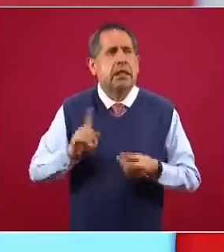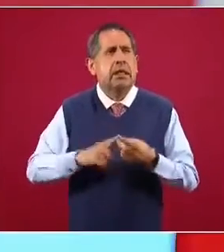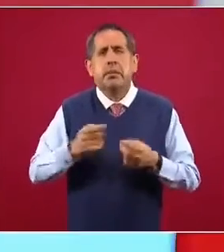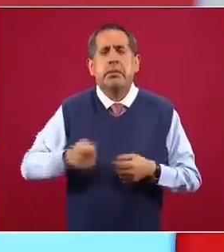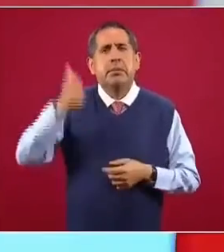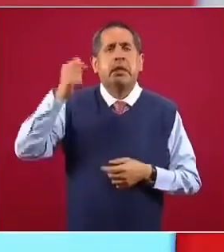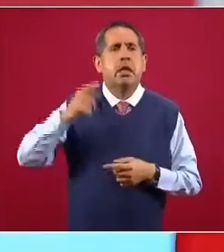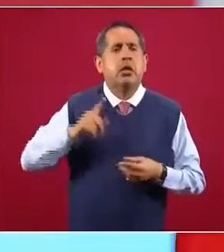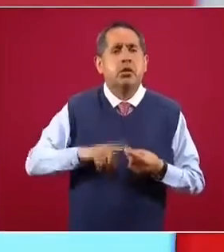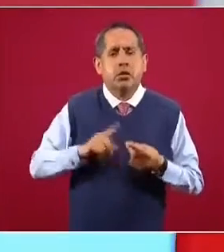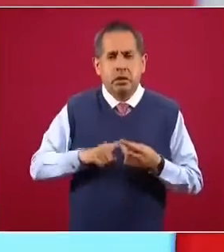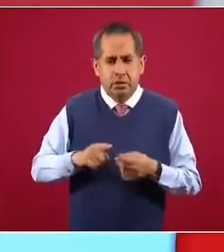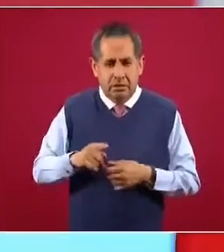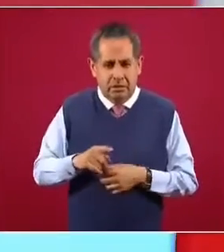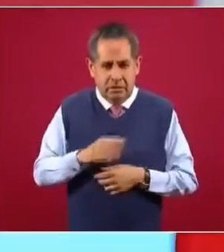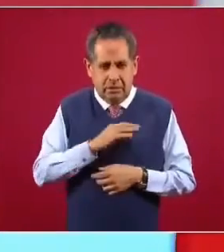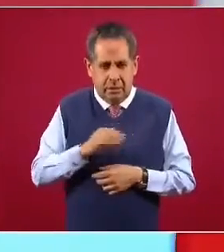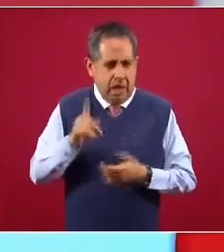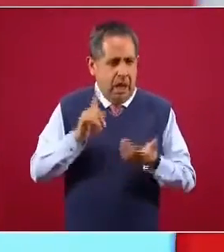en